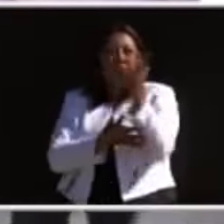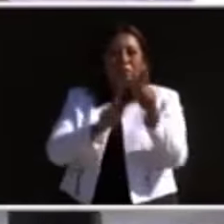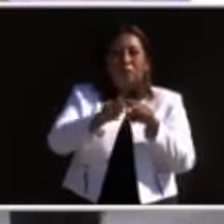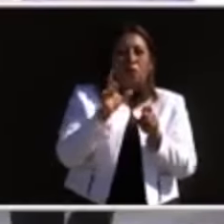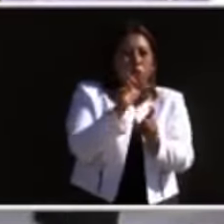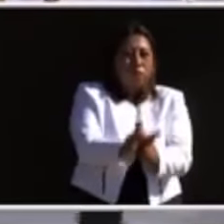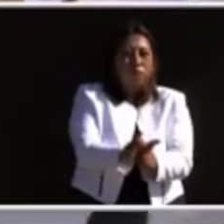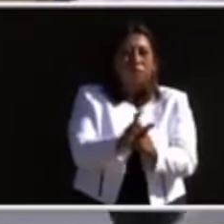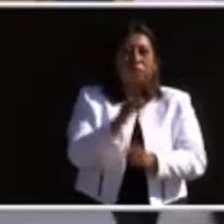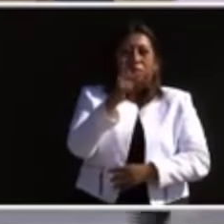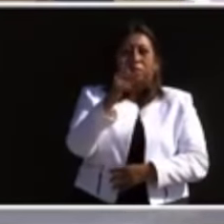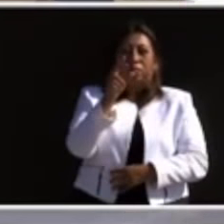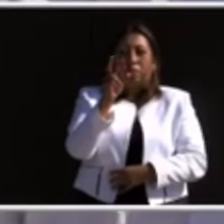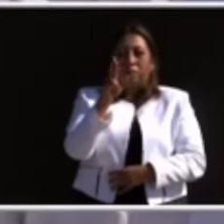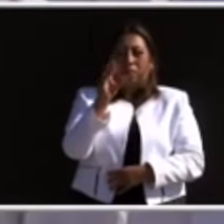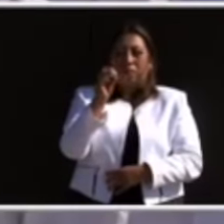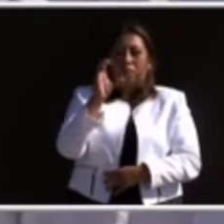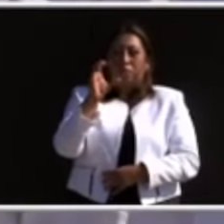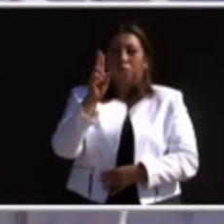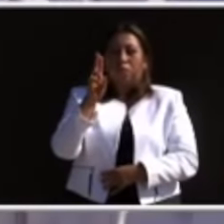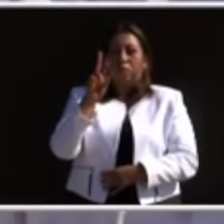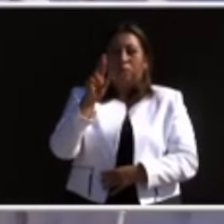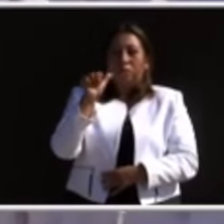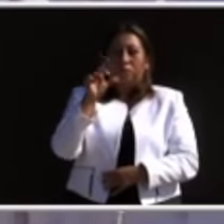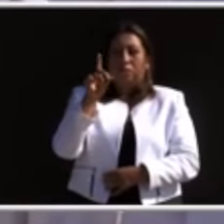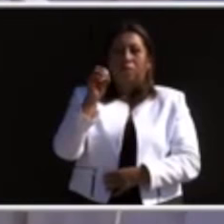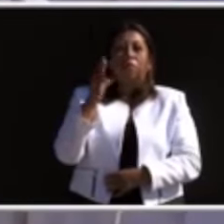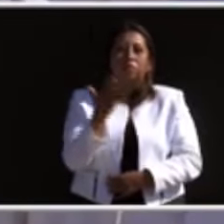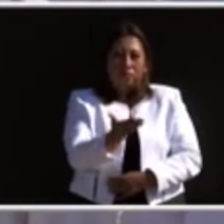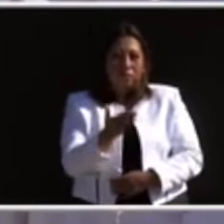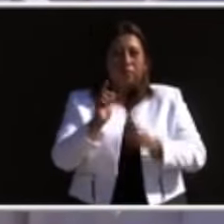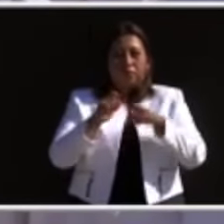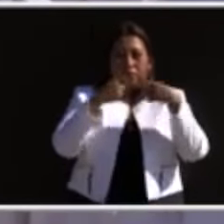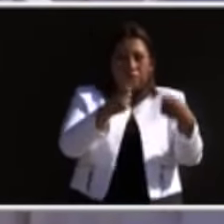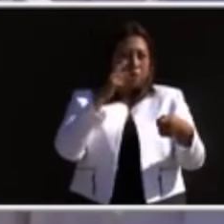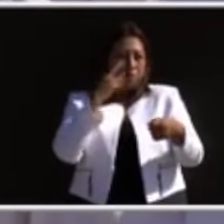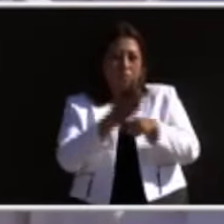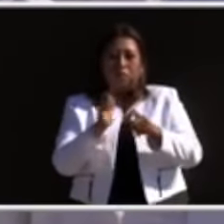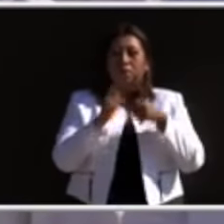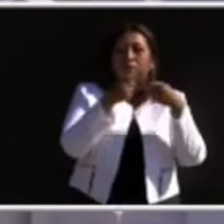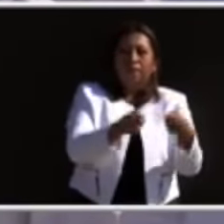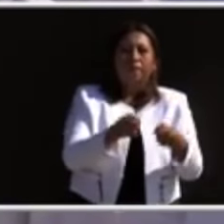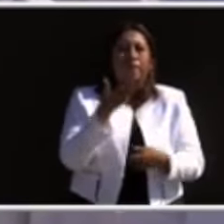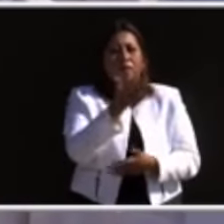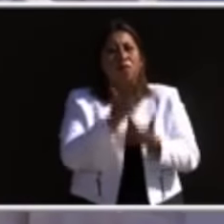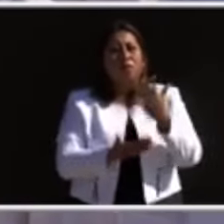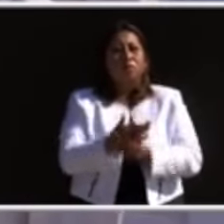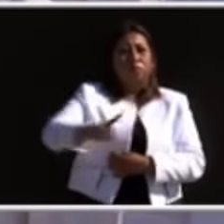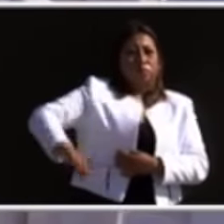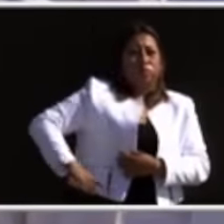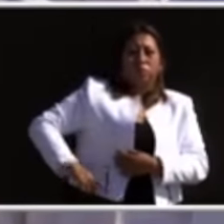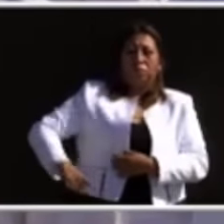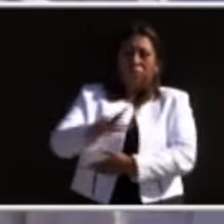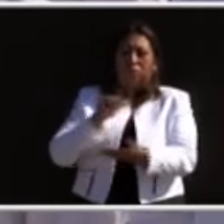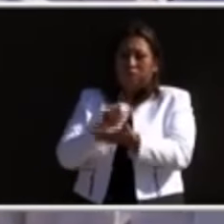Ricardo es licenciado en Derecho por la Universidad Veracruzana. Se ha desempeñado en la Procuraduría